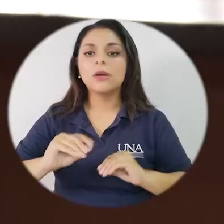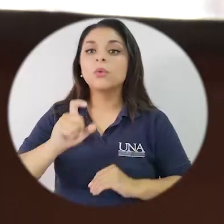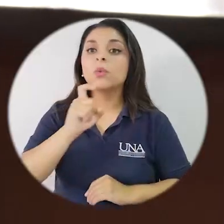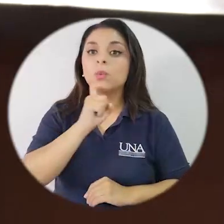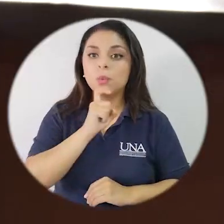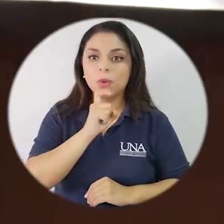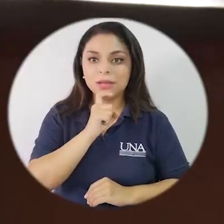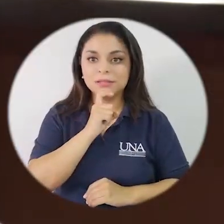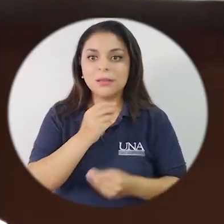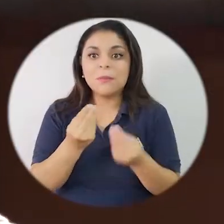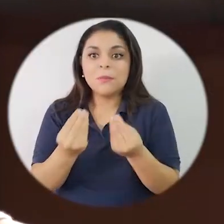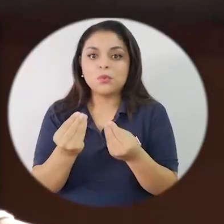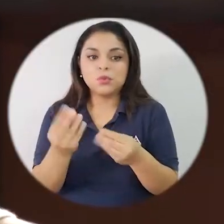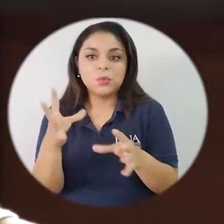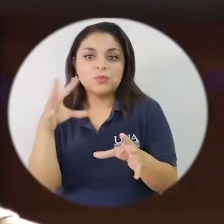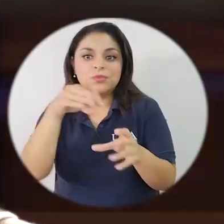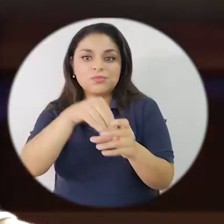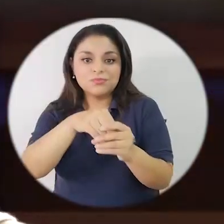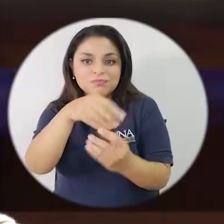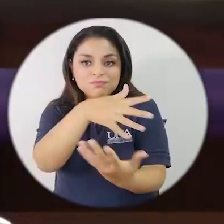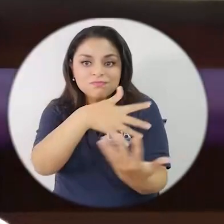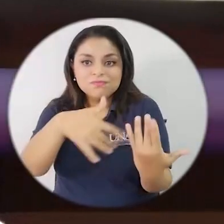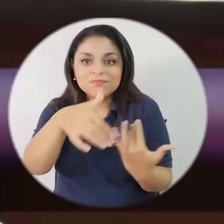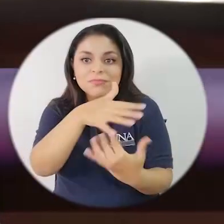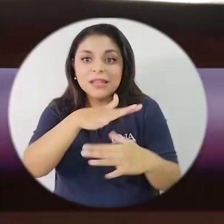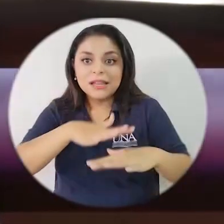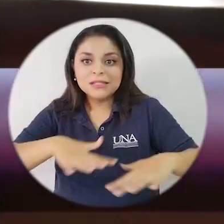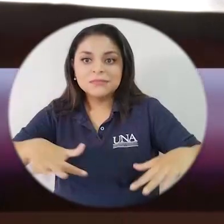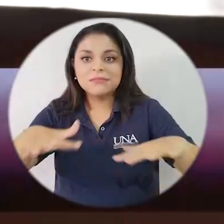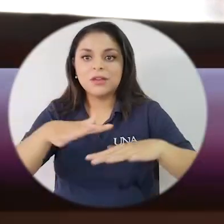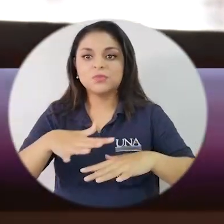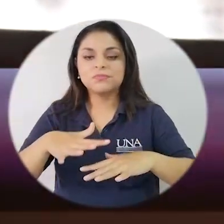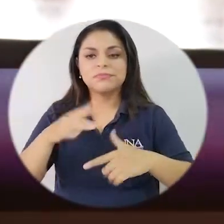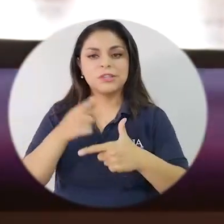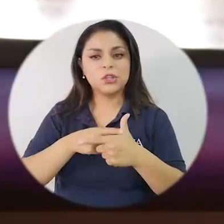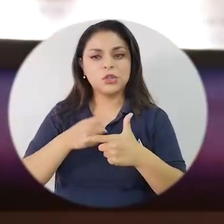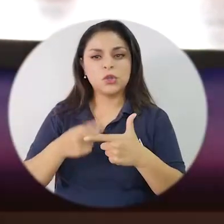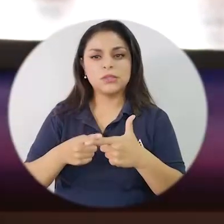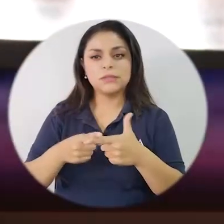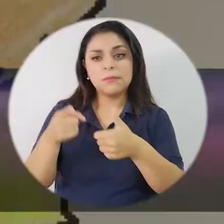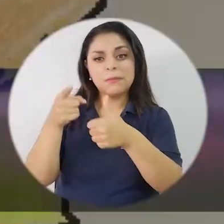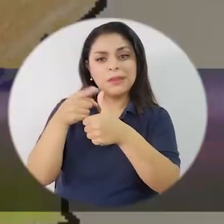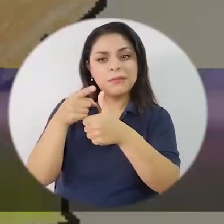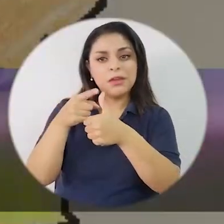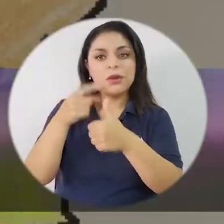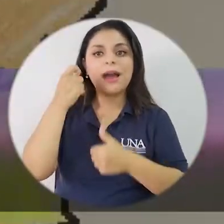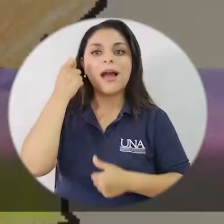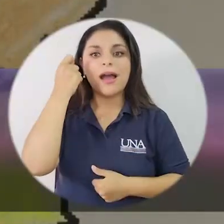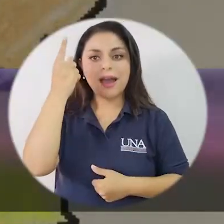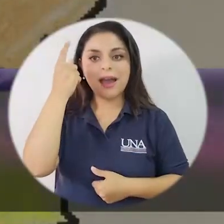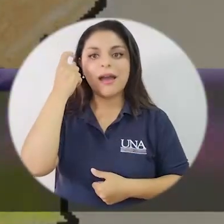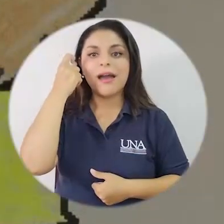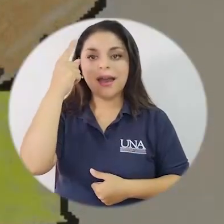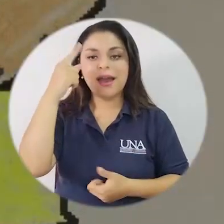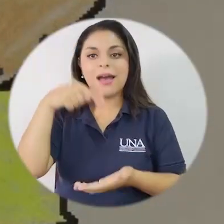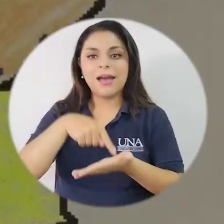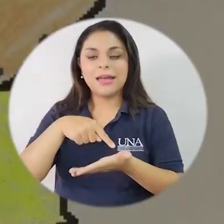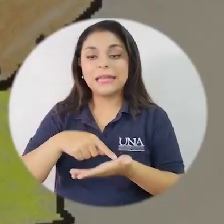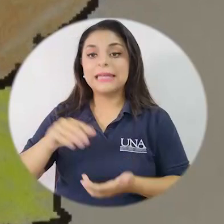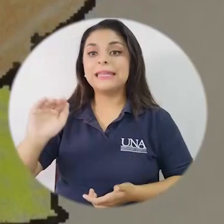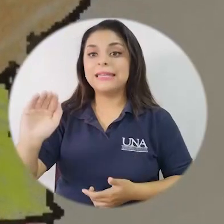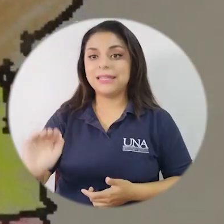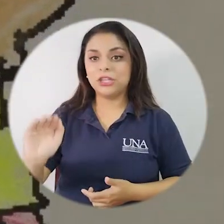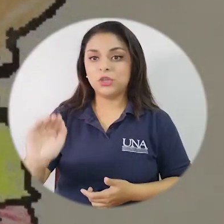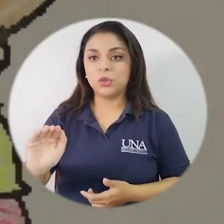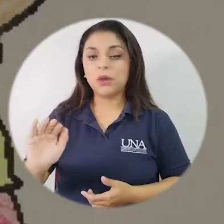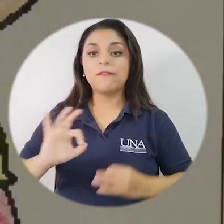más involucrarse en el espacio donde se encuentra. Entonces, lo primero es entender eso, que un niño, para que sea